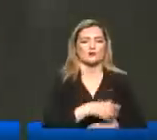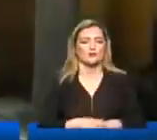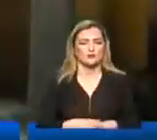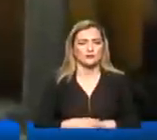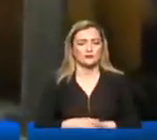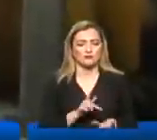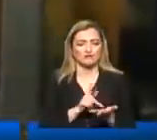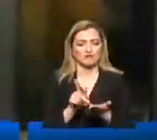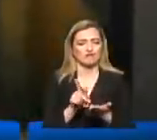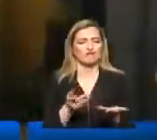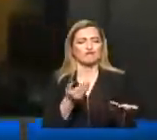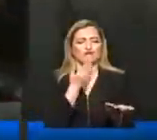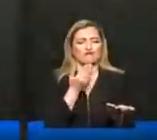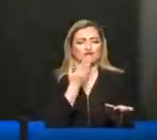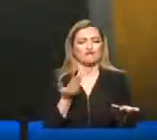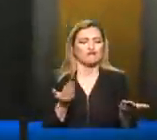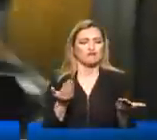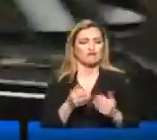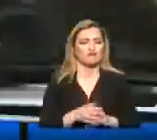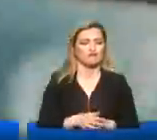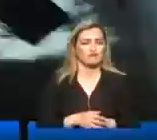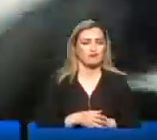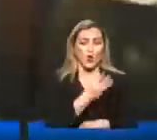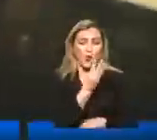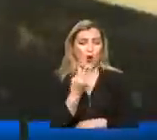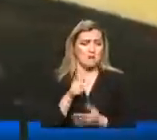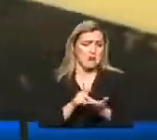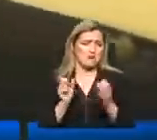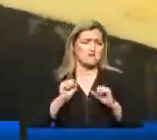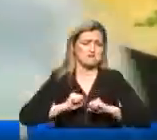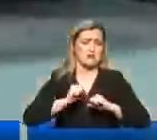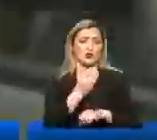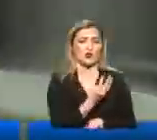cambiado. Usted puede pagar a través de la misma página web,